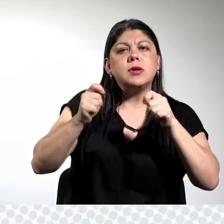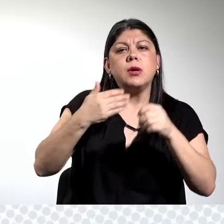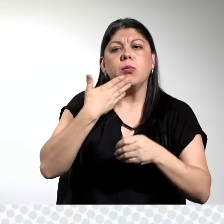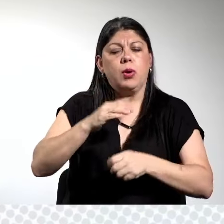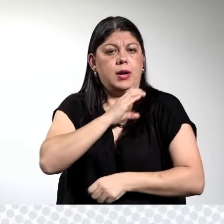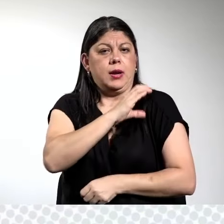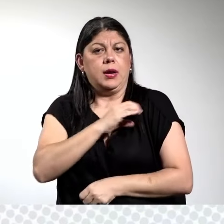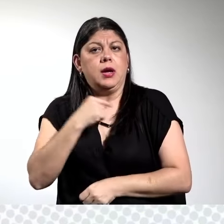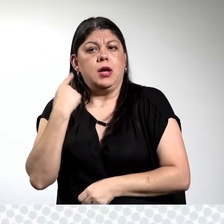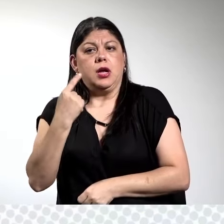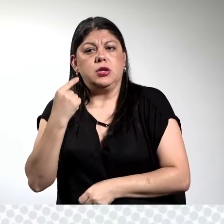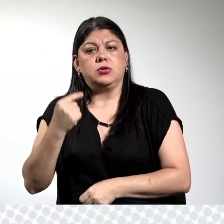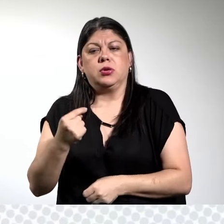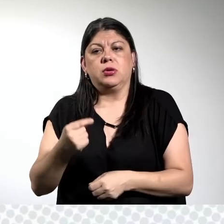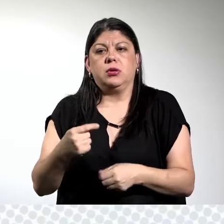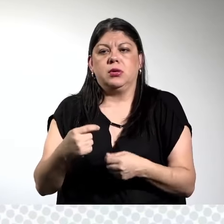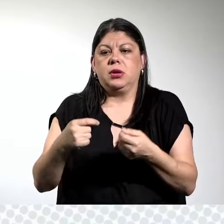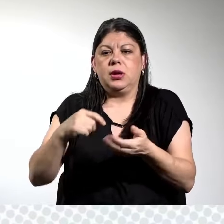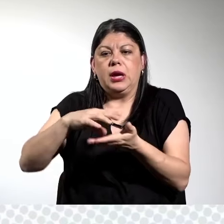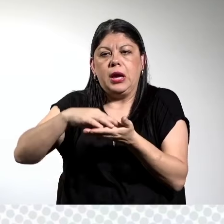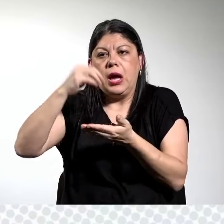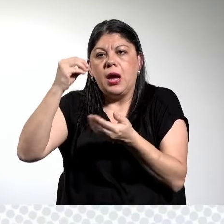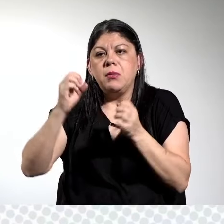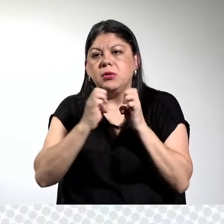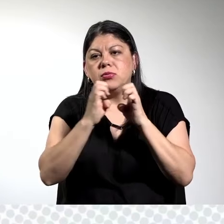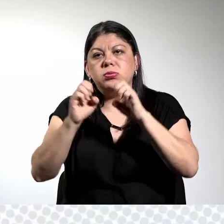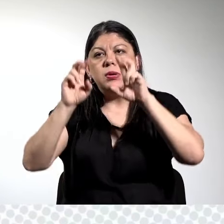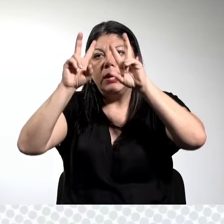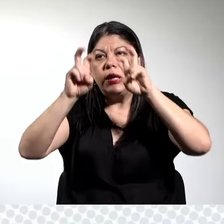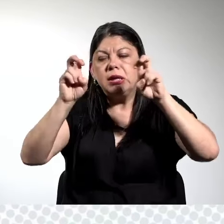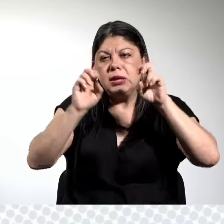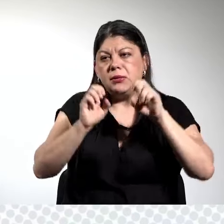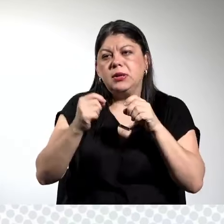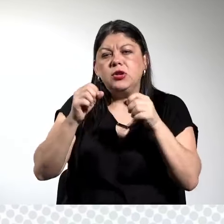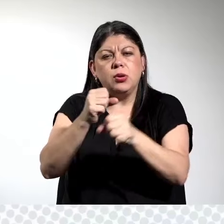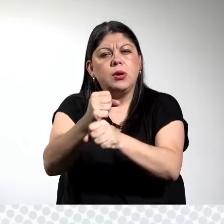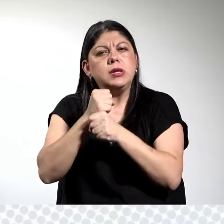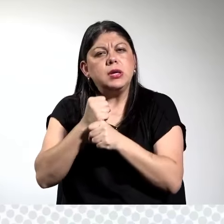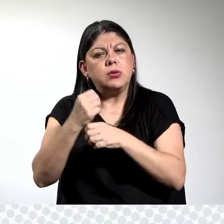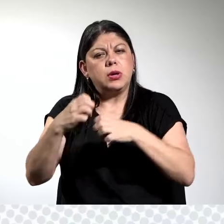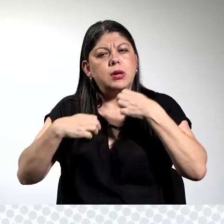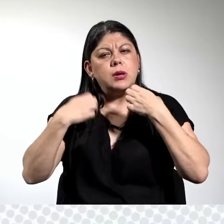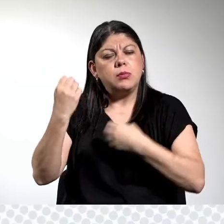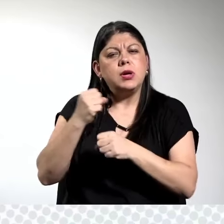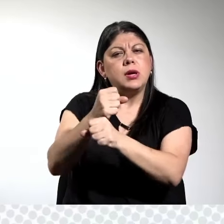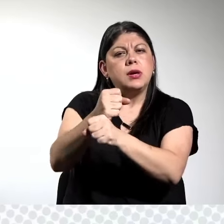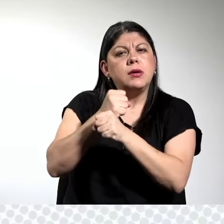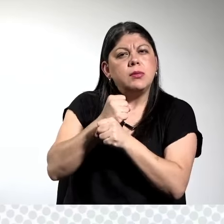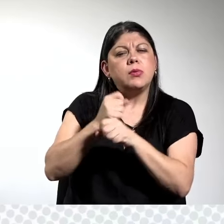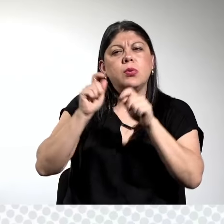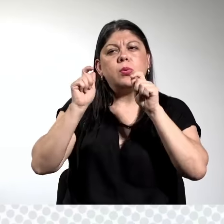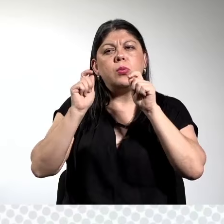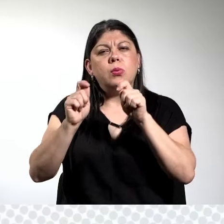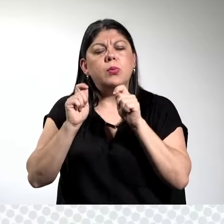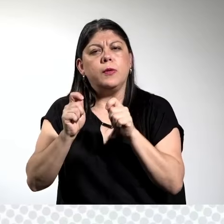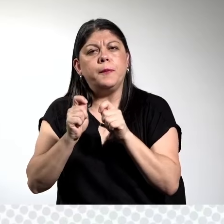donde no sea solo agarrar y ponerles un montón de pruebas estandarizadas, donde se les asegure educación emocional, donde se les asegure un